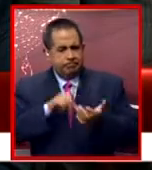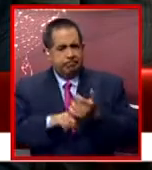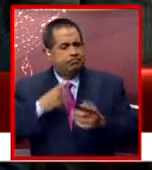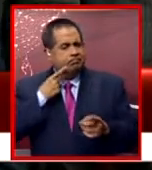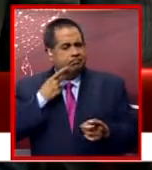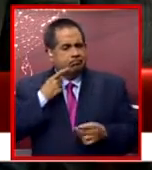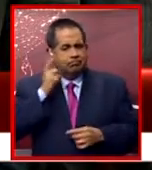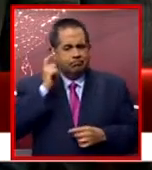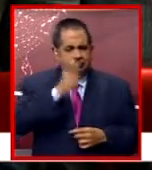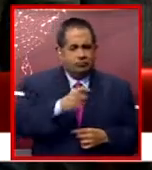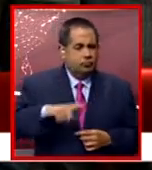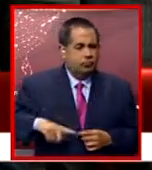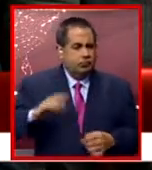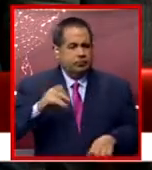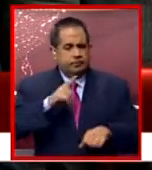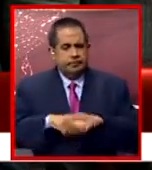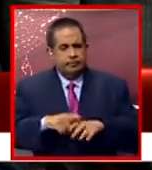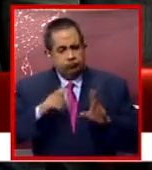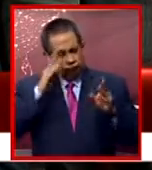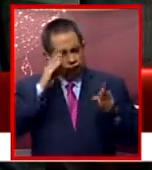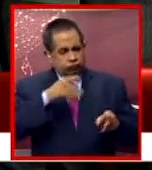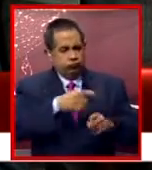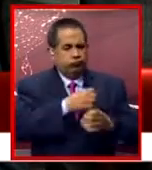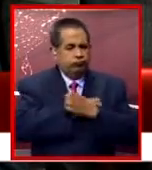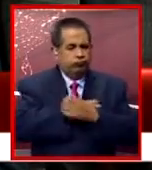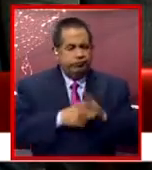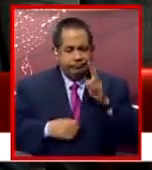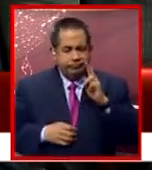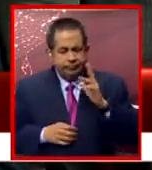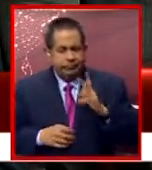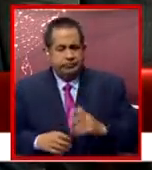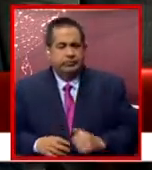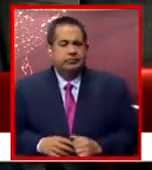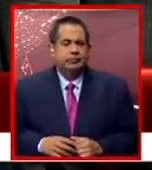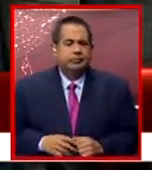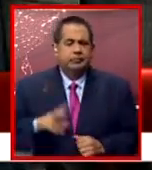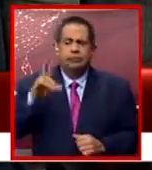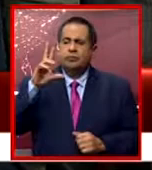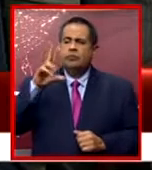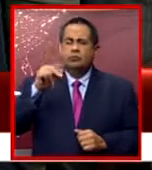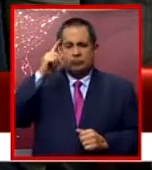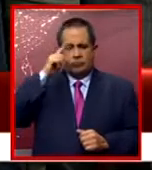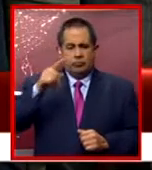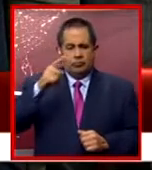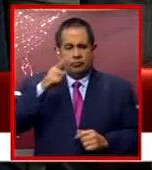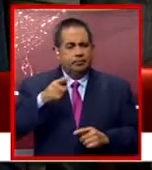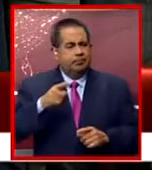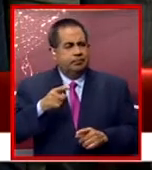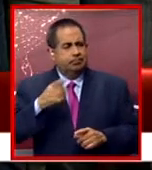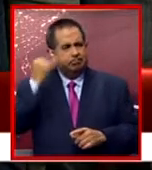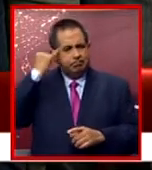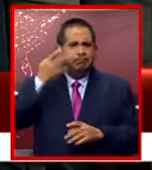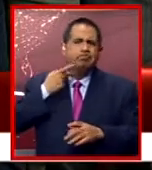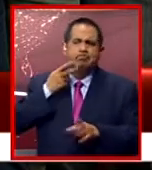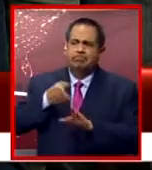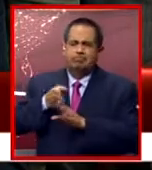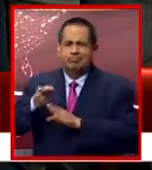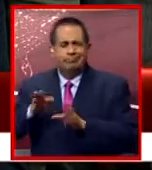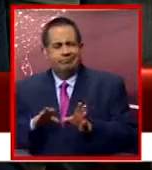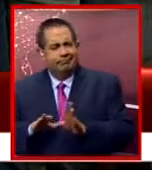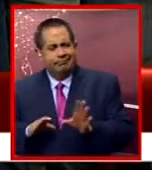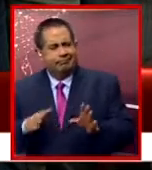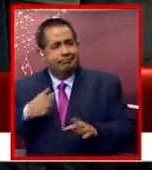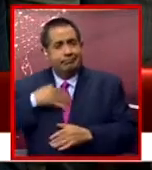política pública del gobierno federal, particularmente en educación, que no sea en función de línea política, que no sea